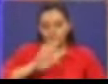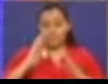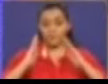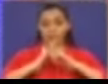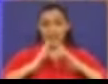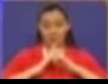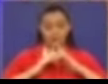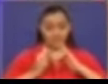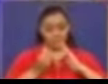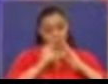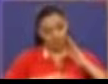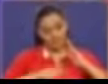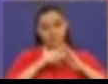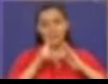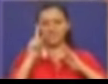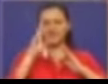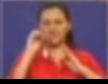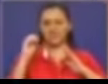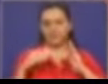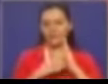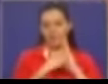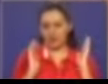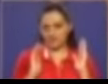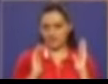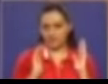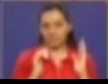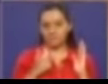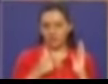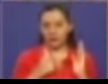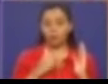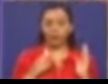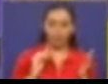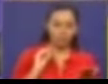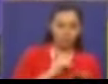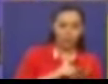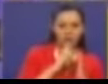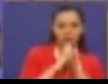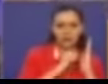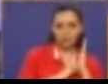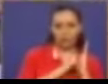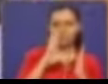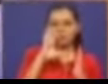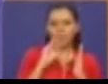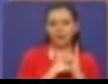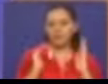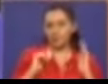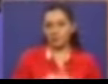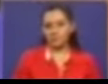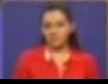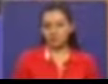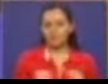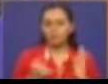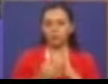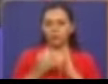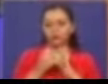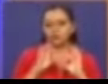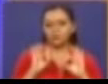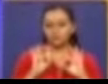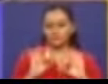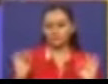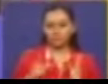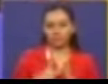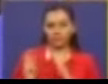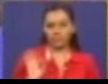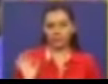casa, le poníamos solo 50 mil para poner, pagar menos impuestos. Entonces, si ahorita la venden, sí tendrían que pagar impuestos de plusvalía.